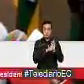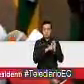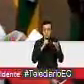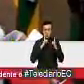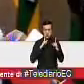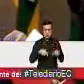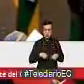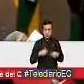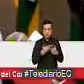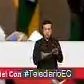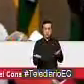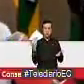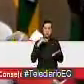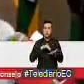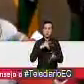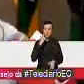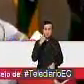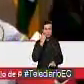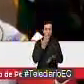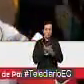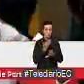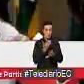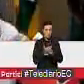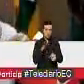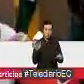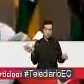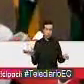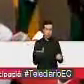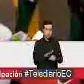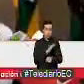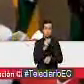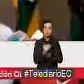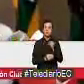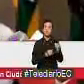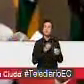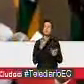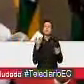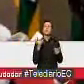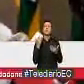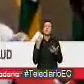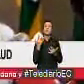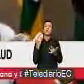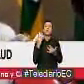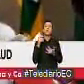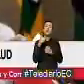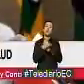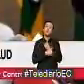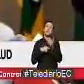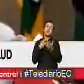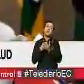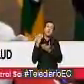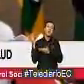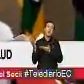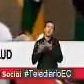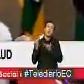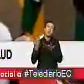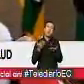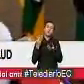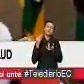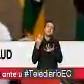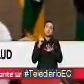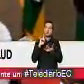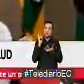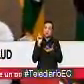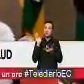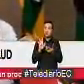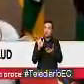Salud, volveré a presentar una propuesta integral para que no quedemos a expensas de la importación y de la comercialización, sino que